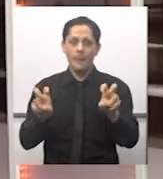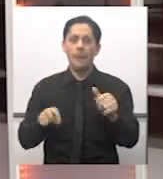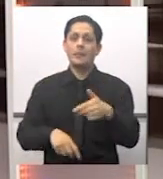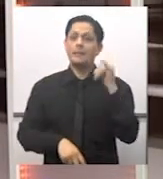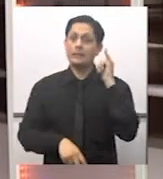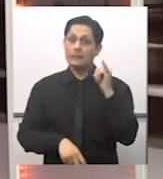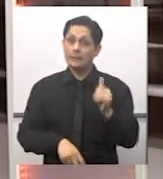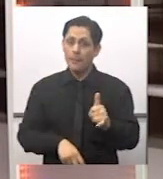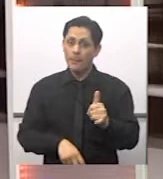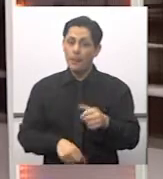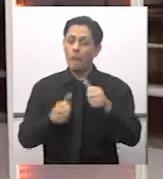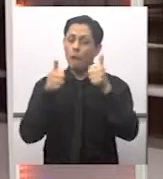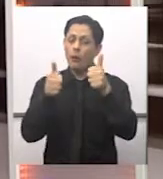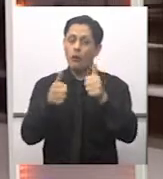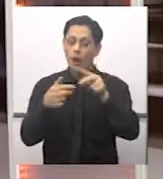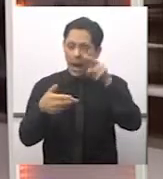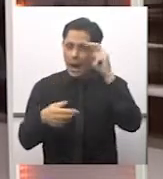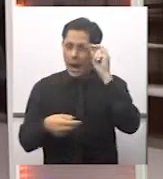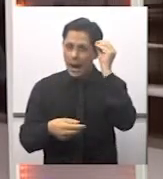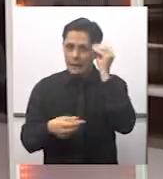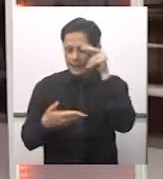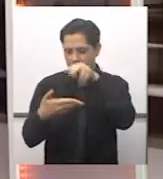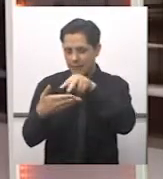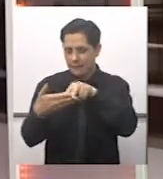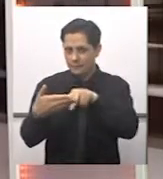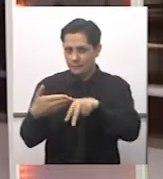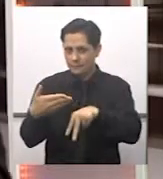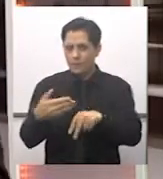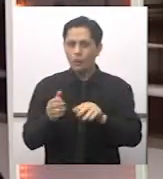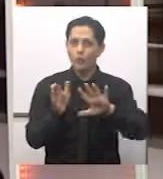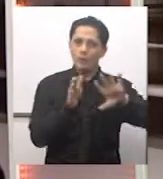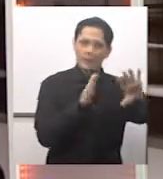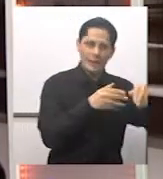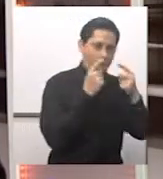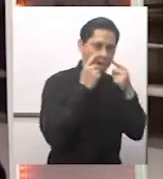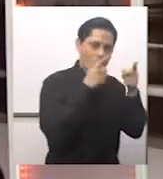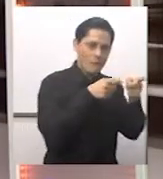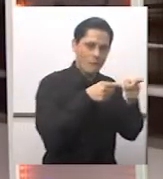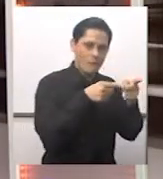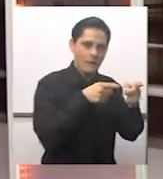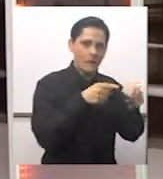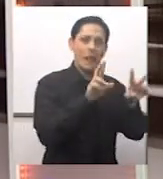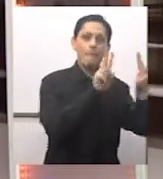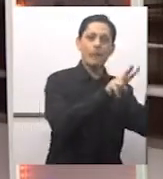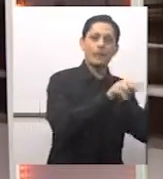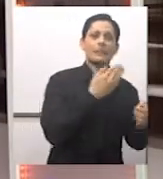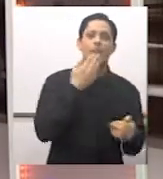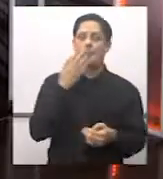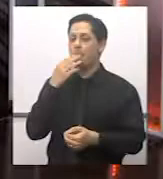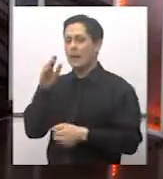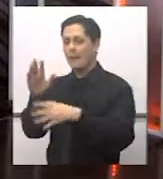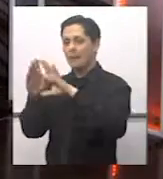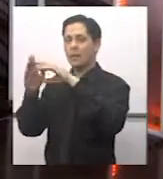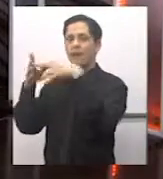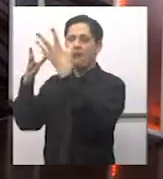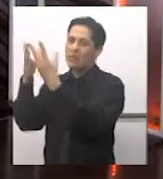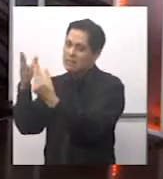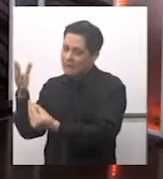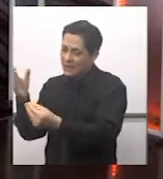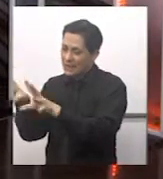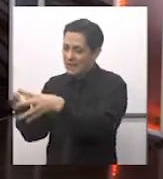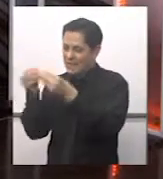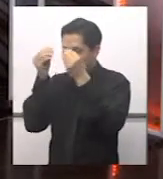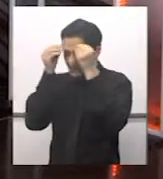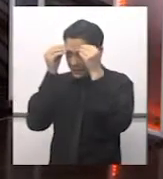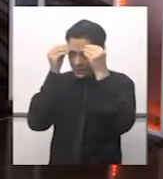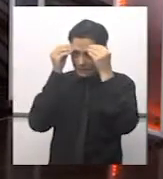parte llena del vaso, sino que ver la parte vacía y de ahí sacar las enseñanzas. Así que muchas gracias por esta entrevista a fondo, una entrevista balance. Vamos a